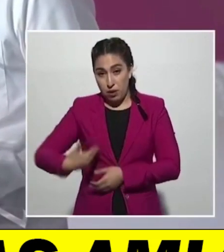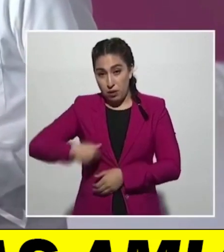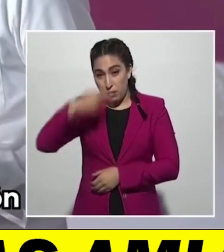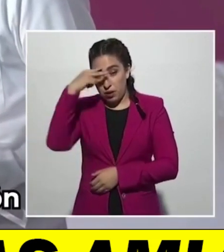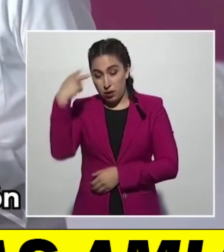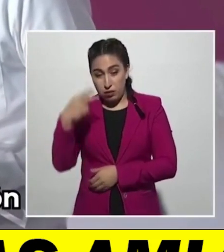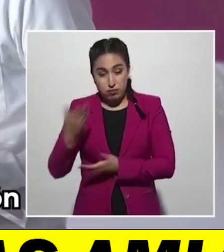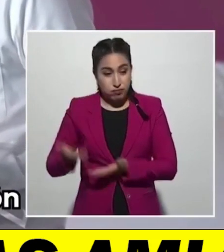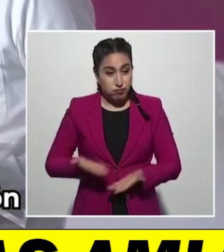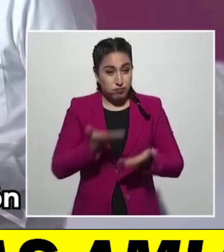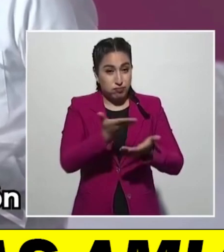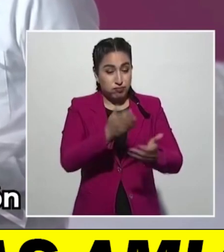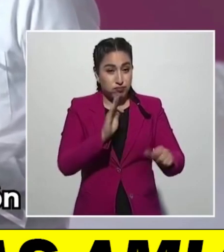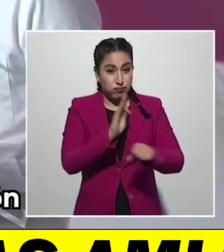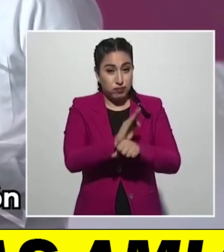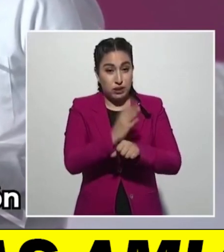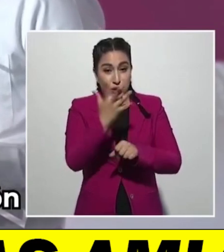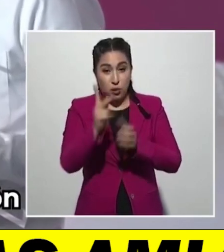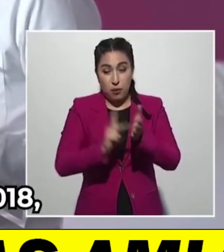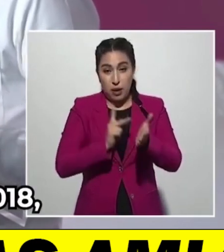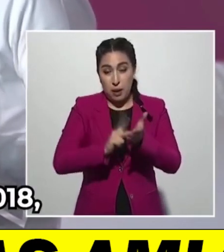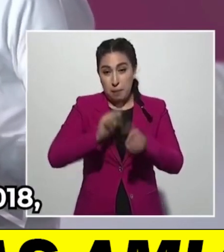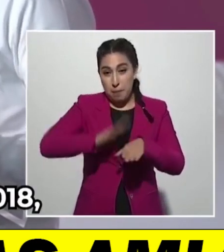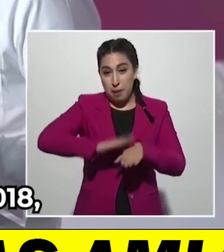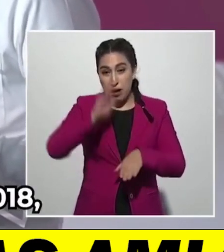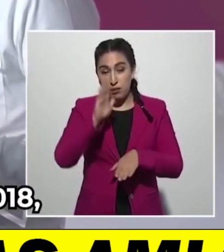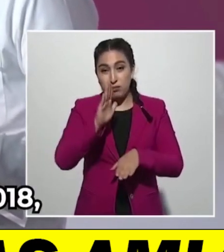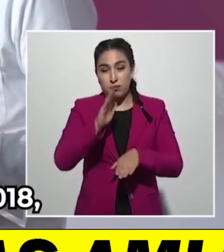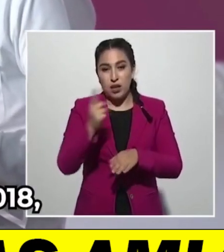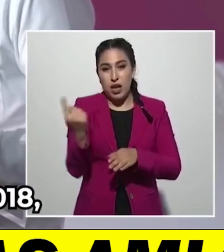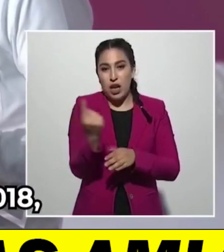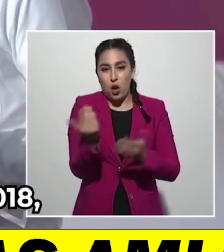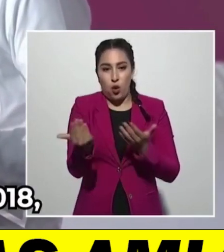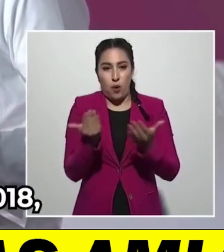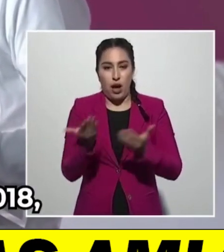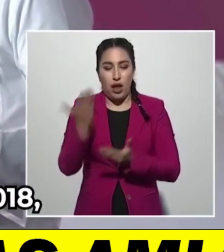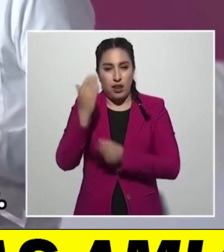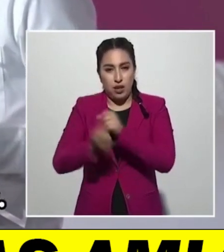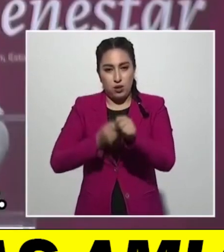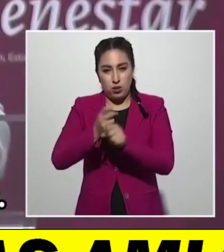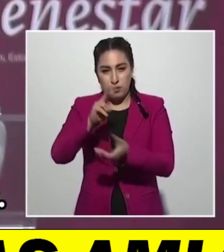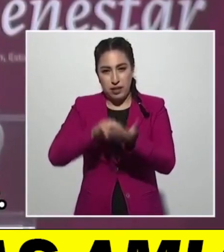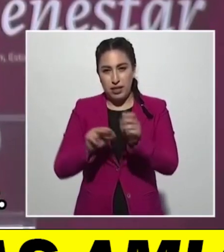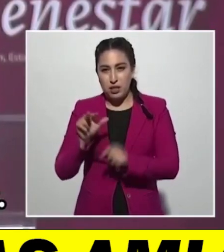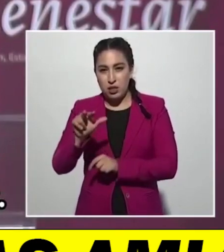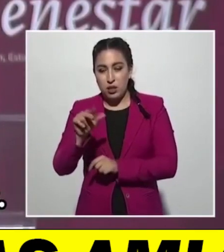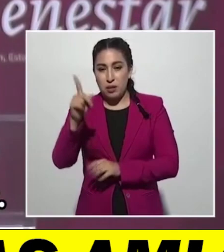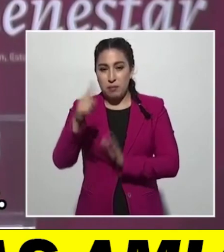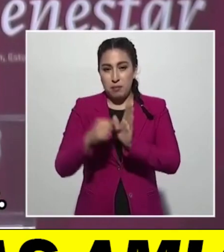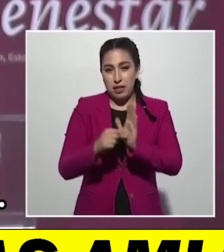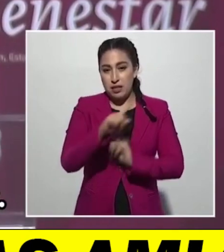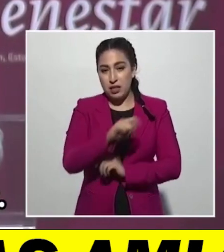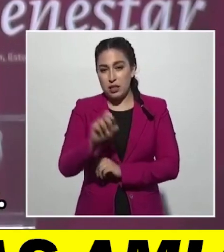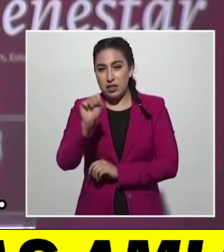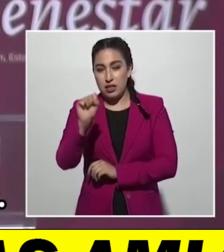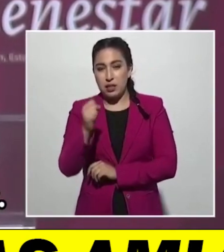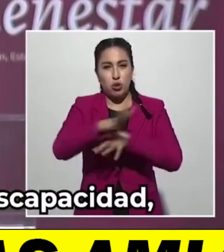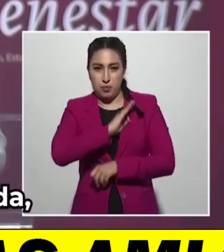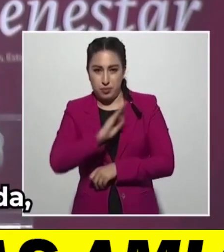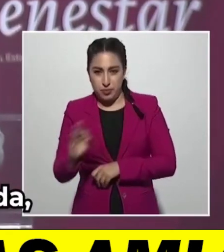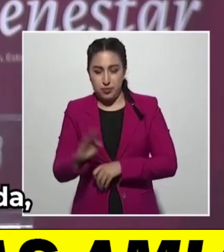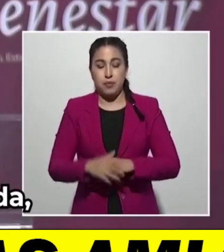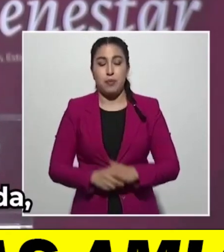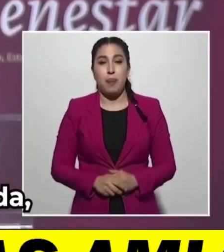aumentado 5 veces en comparación con lo que se otorgaba en 2018, 1.160 pesos